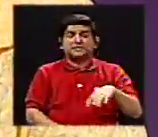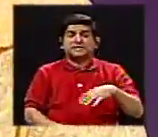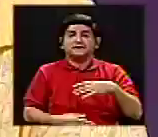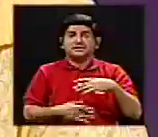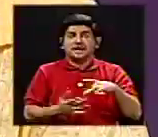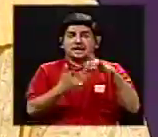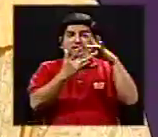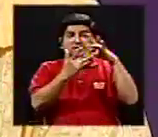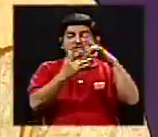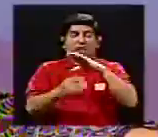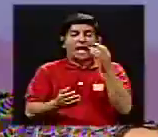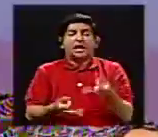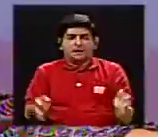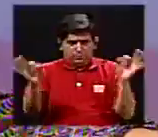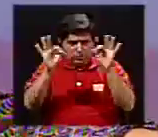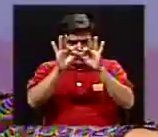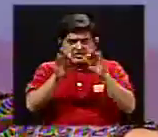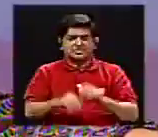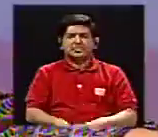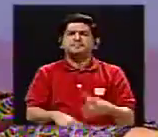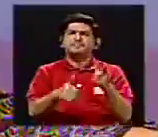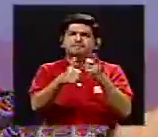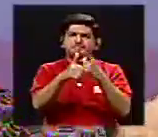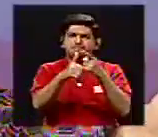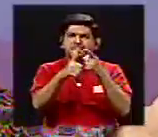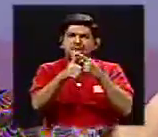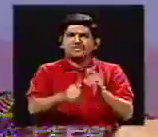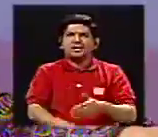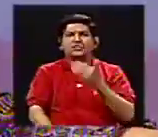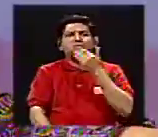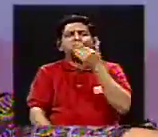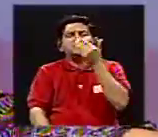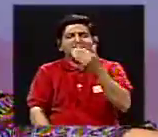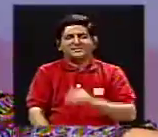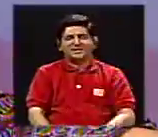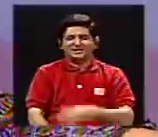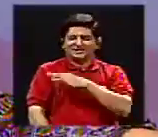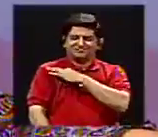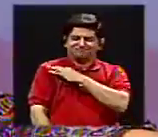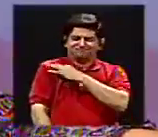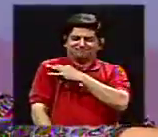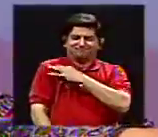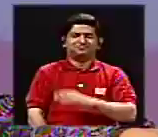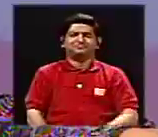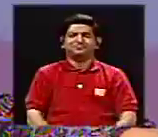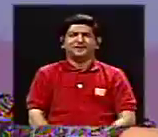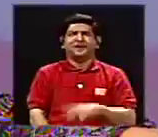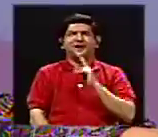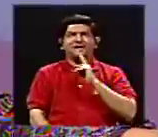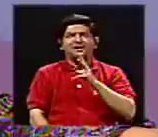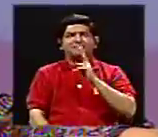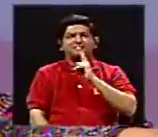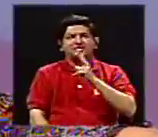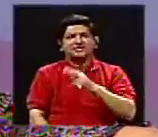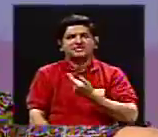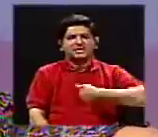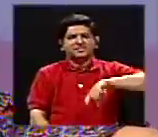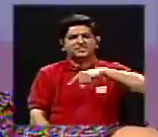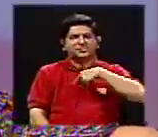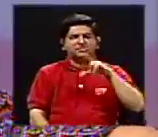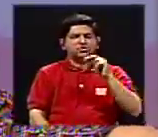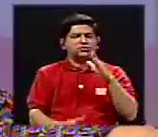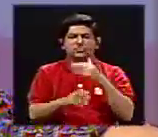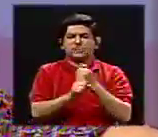tan importante? Bueno, primero que todo, gracias, ¿verdad?, por la invitación. Realmente, si nosotros